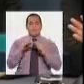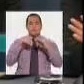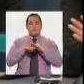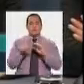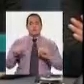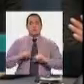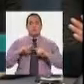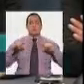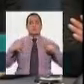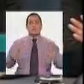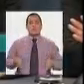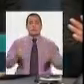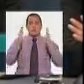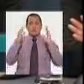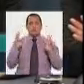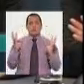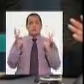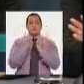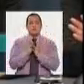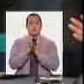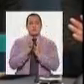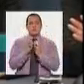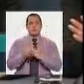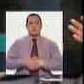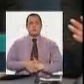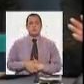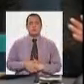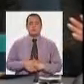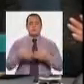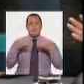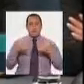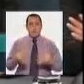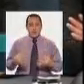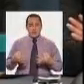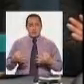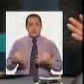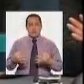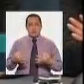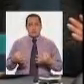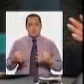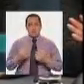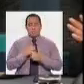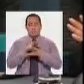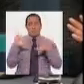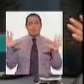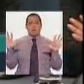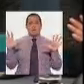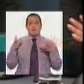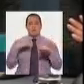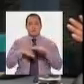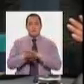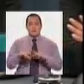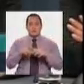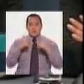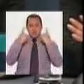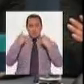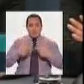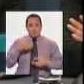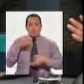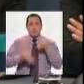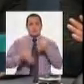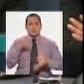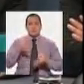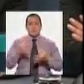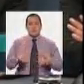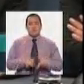hotel. Fue una reunión formal, pública, dentro del Poder Judicial, y